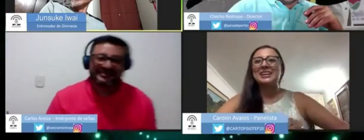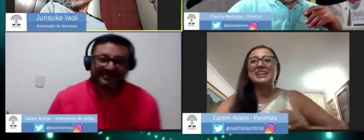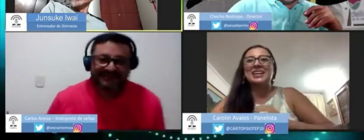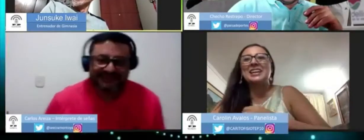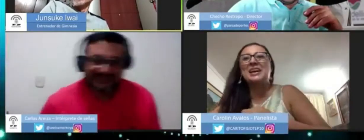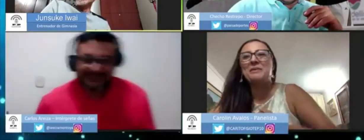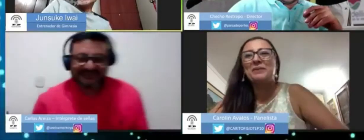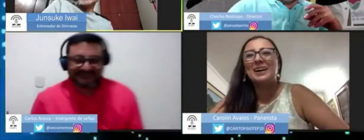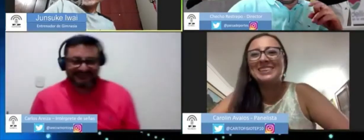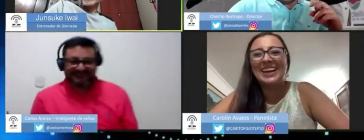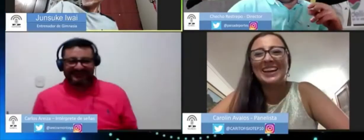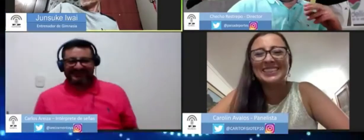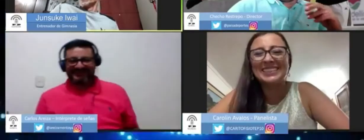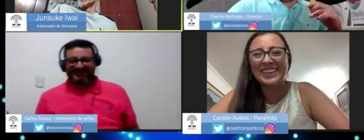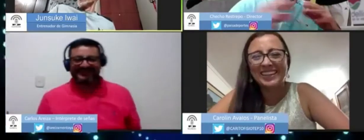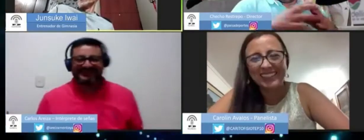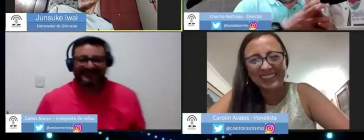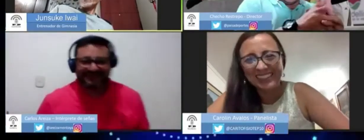en la